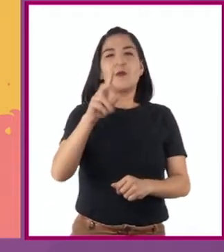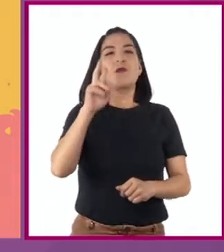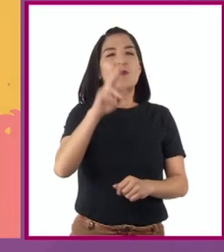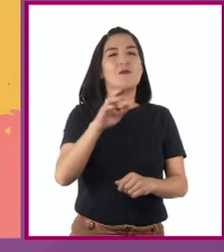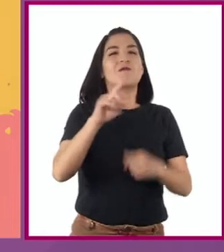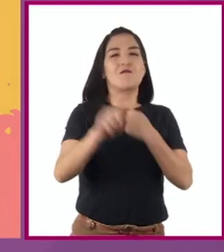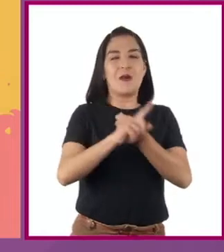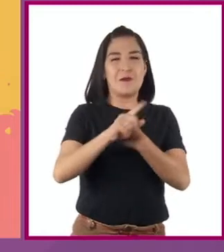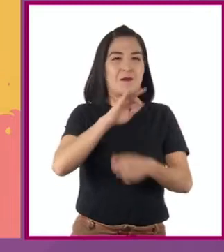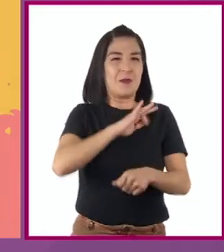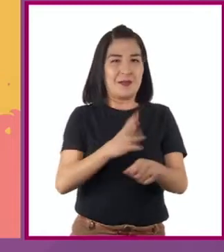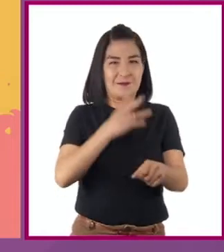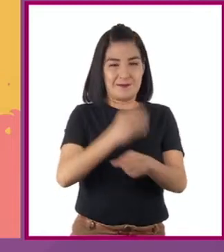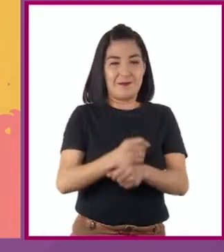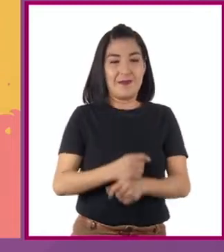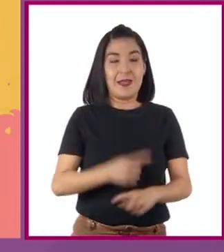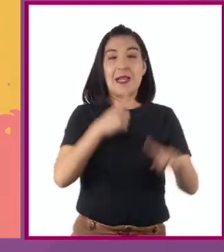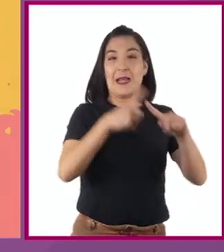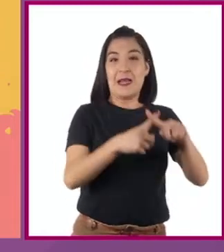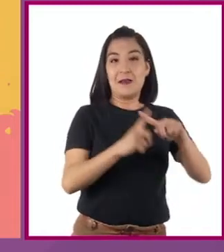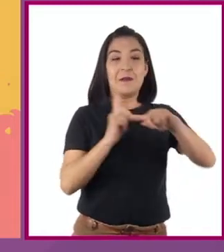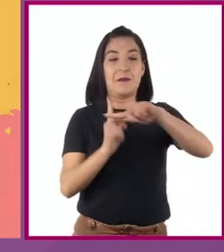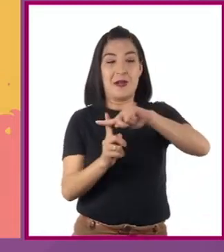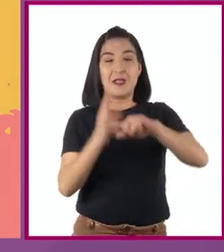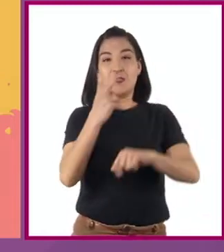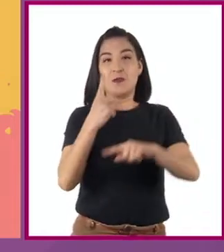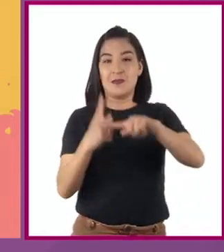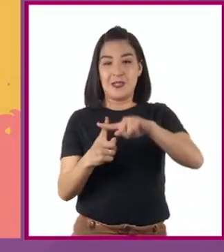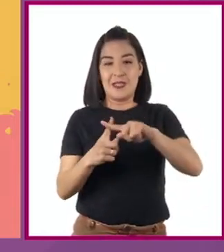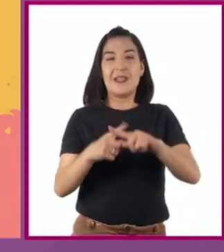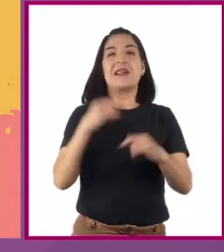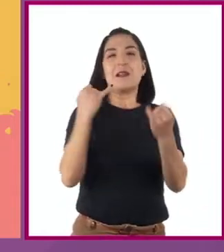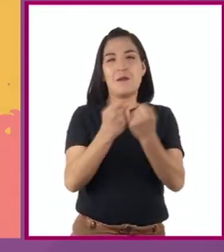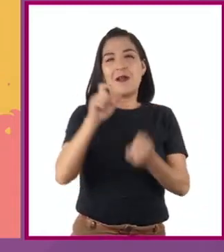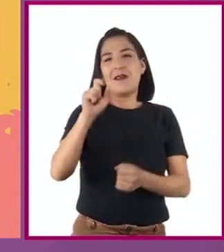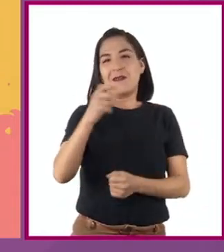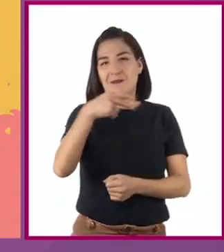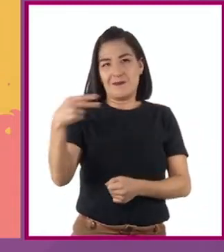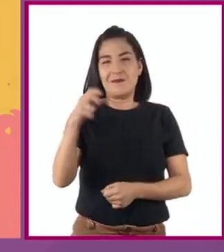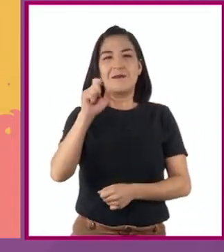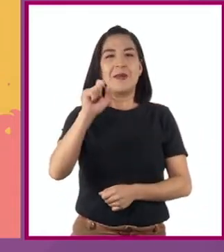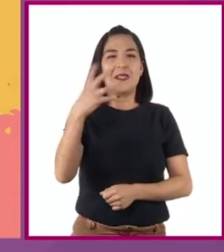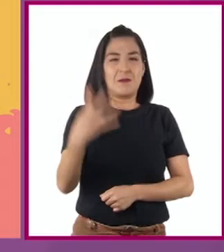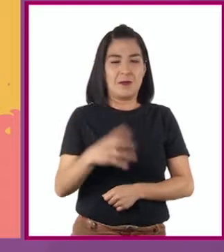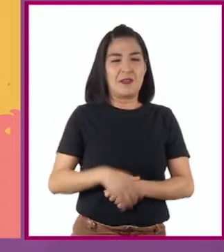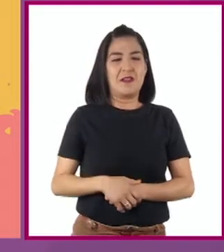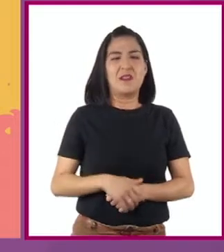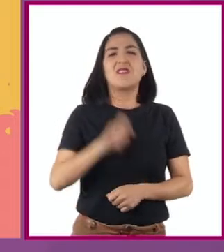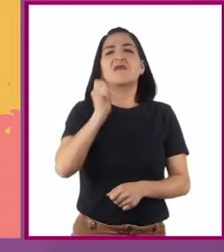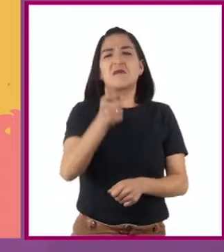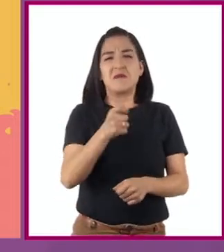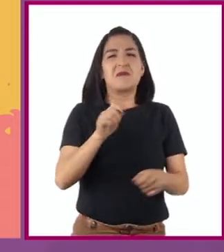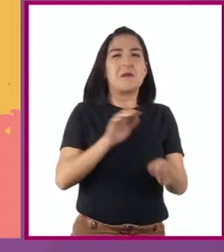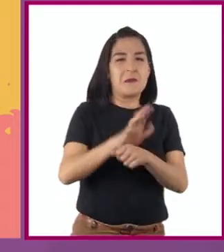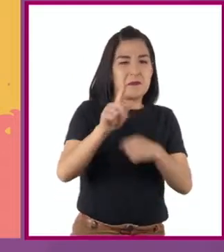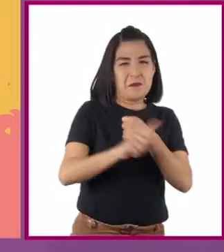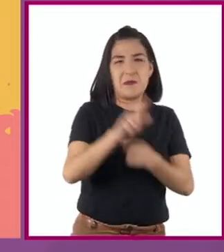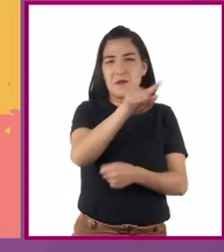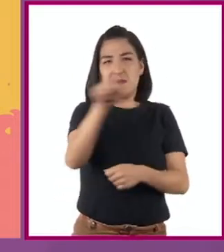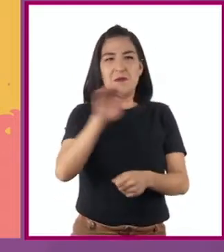ella. X más 2X es igual a 24. ¿Qué problema o situación plantearían